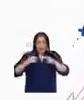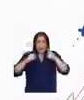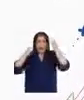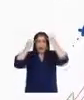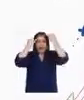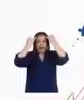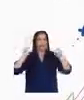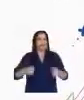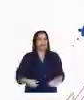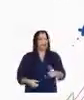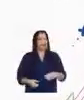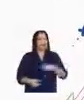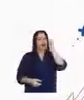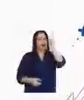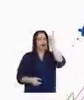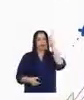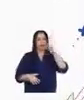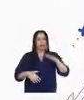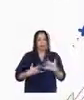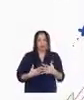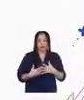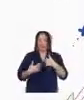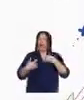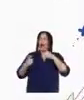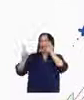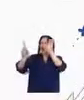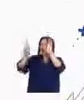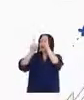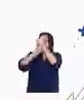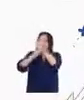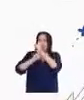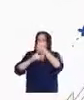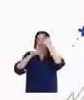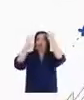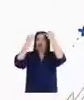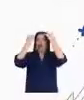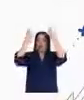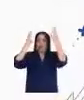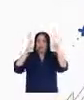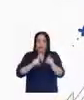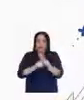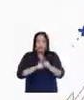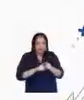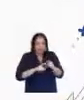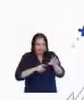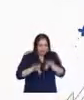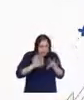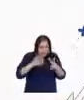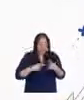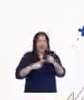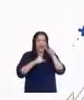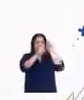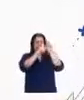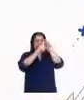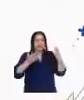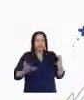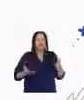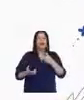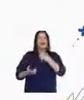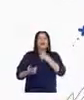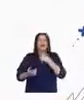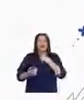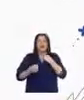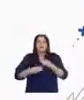crear. Y un líder puede ser conquistador, creador y tejedor, porque le gustan los retos, le